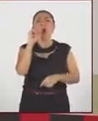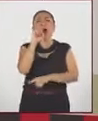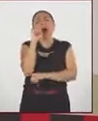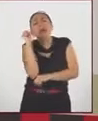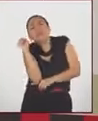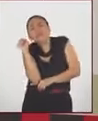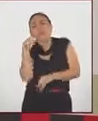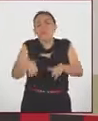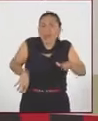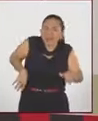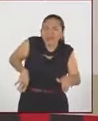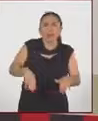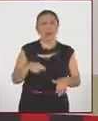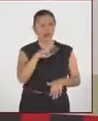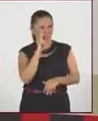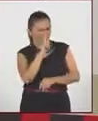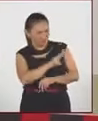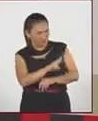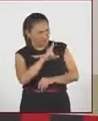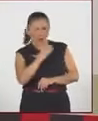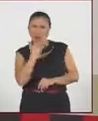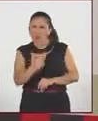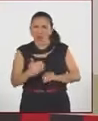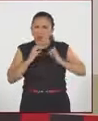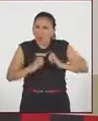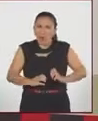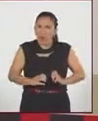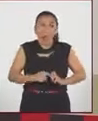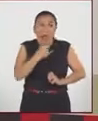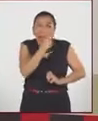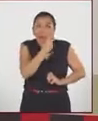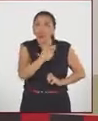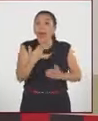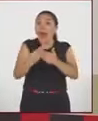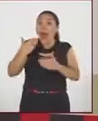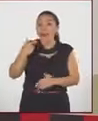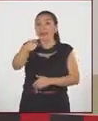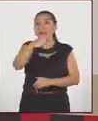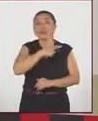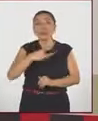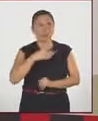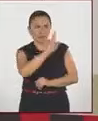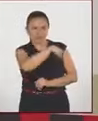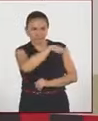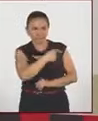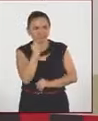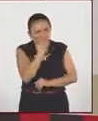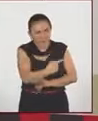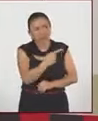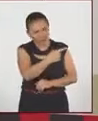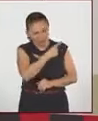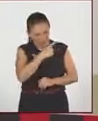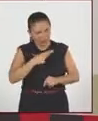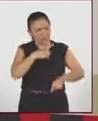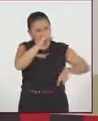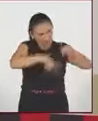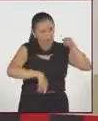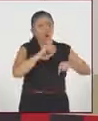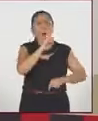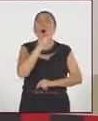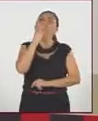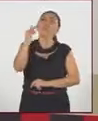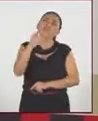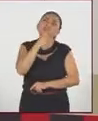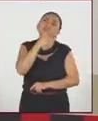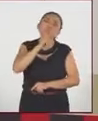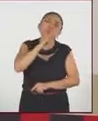postura que no es adecuada. Entonces eso es un muy buen momento para que los docentes pudieran darse cuenta, avisar a los padres o